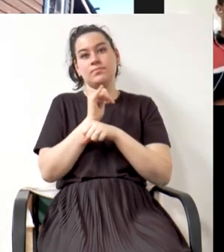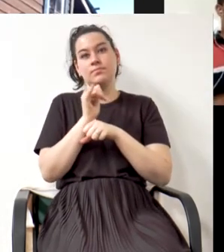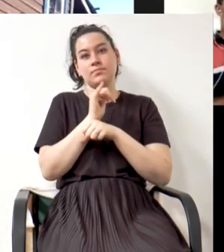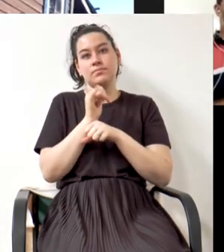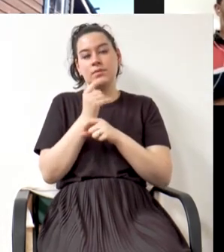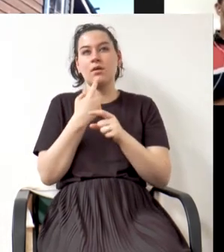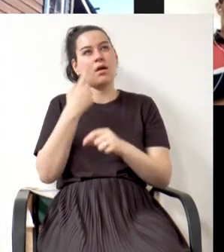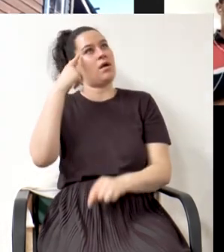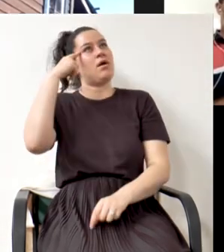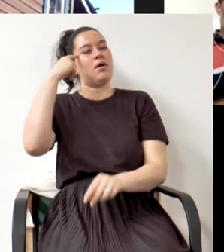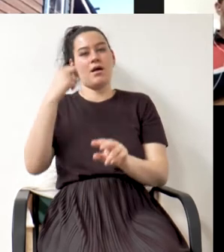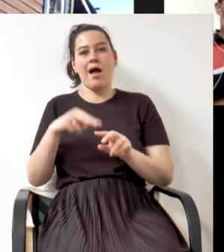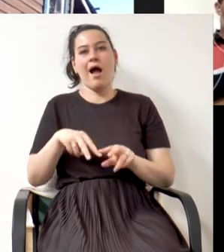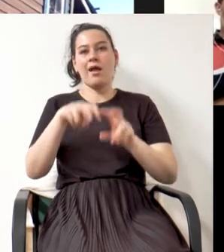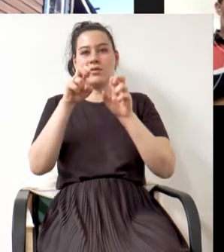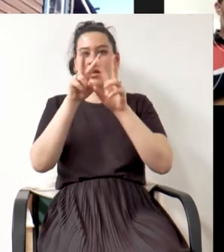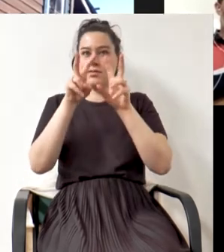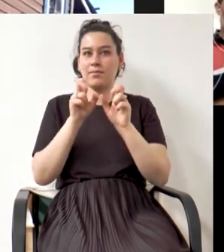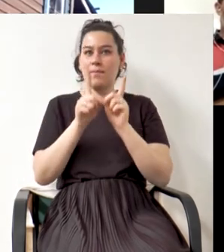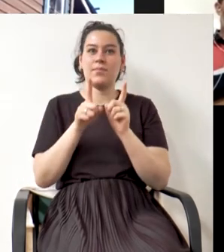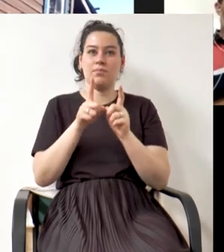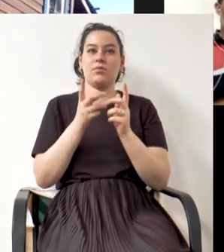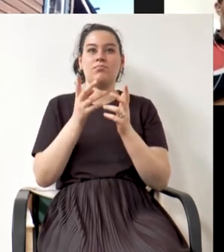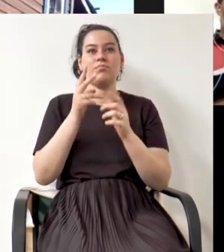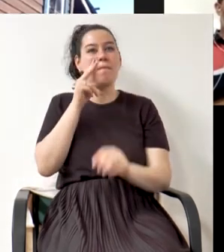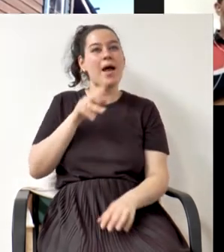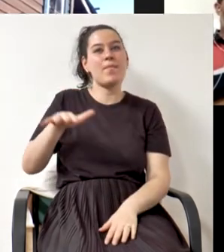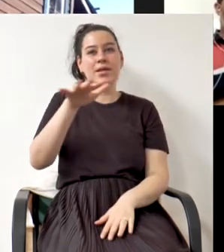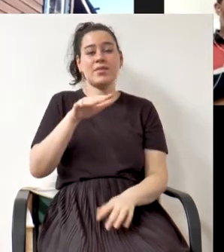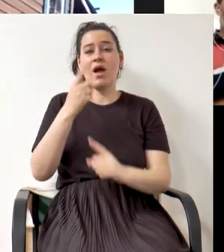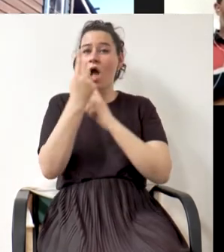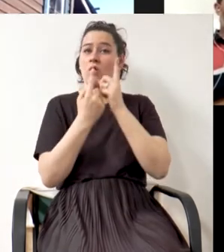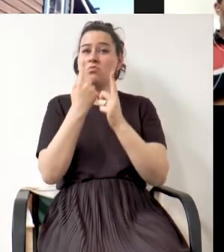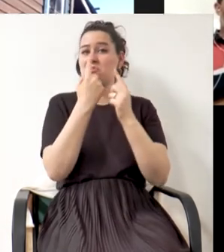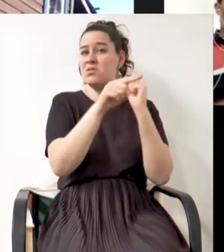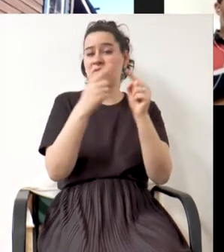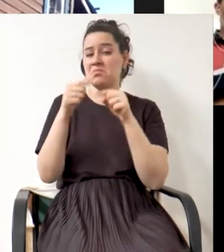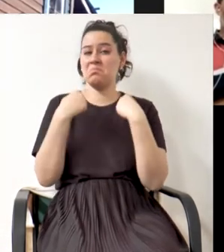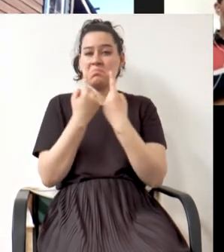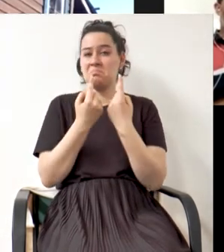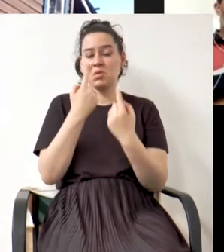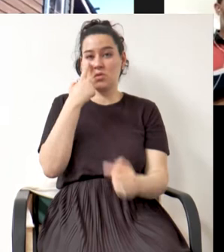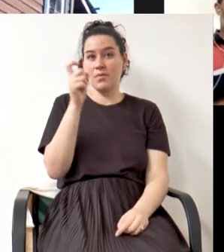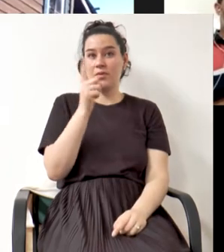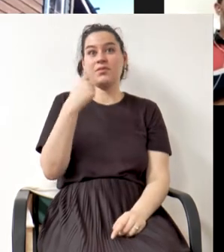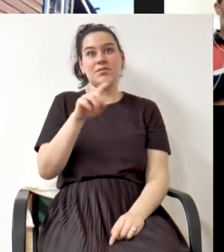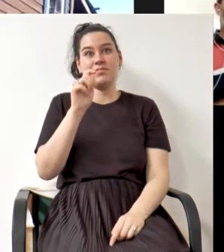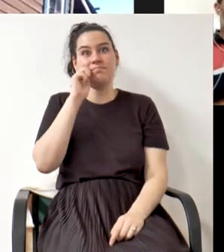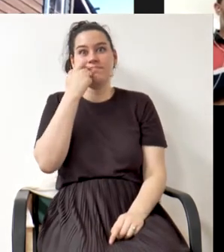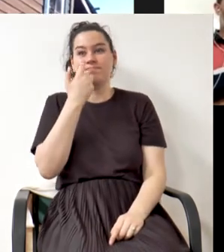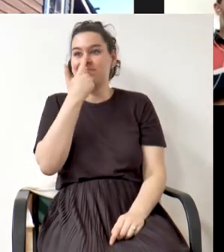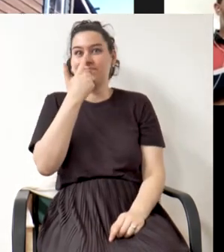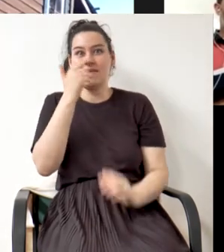de analizar el tema que nos convoca desde otras perspectivas que quizá no estuviéramos tomando en cuenta. Entonces enriquecería bastante el proceso. Pero